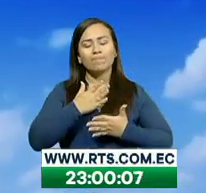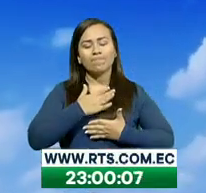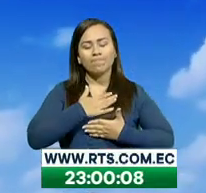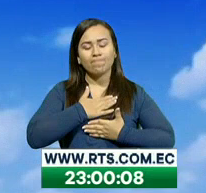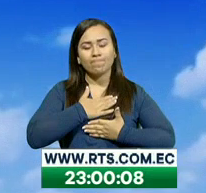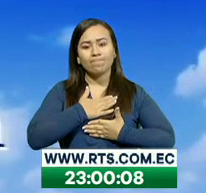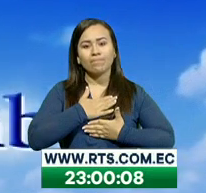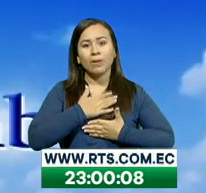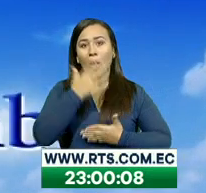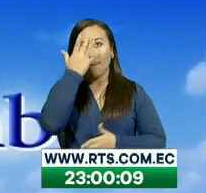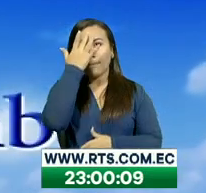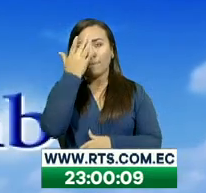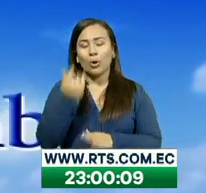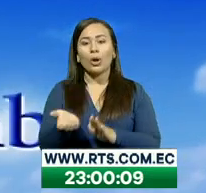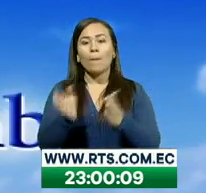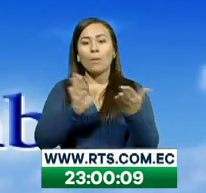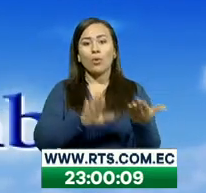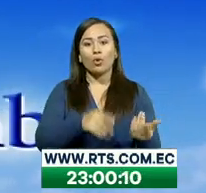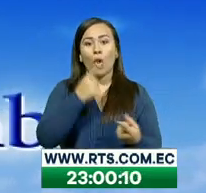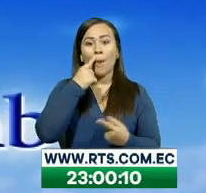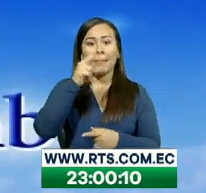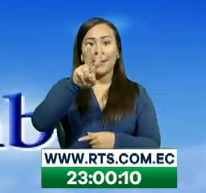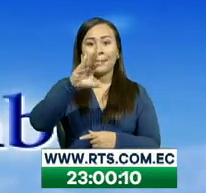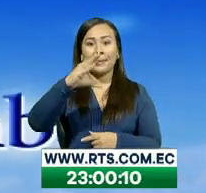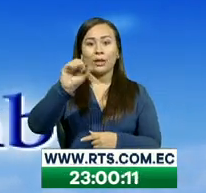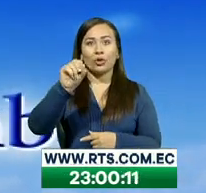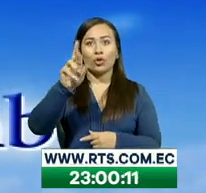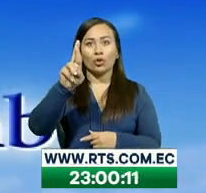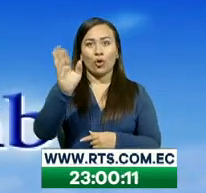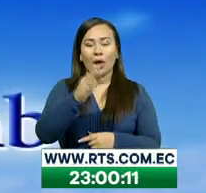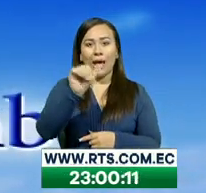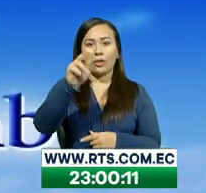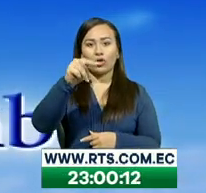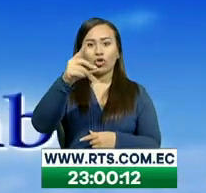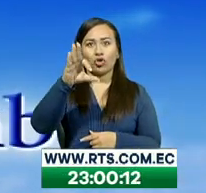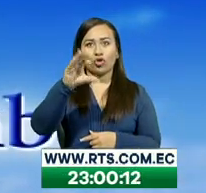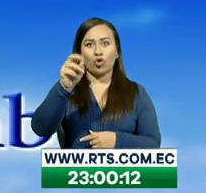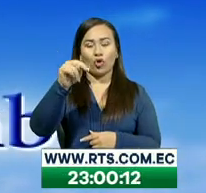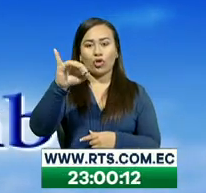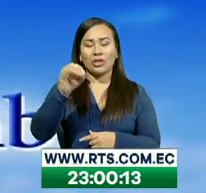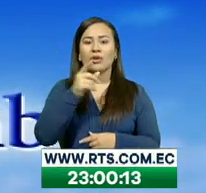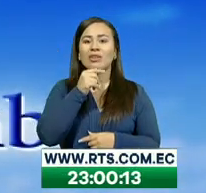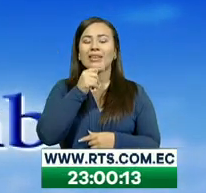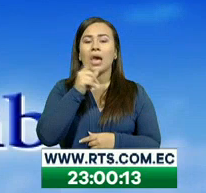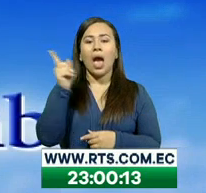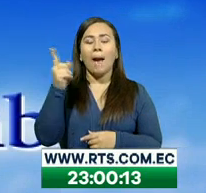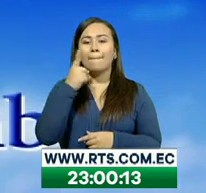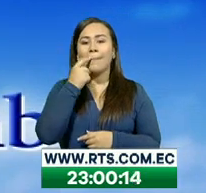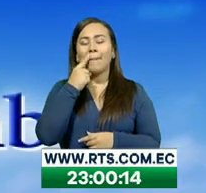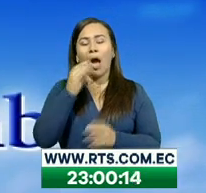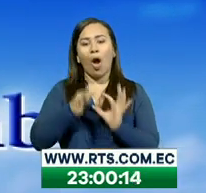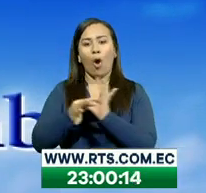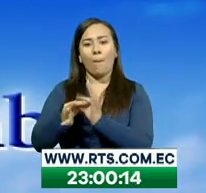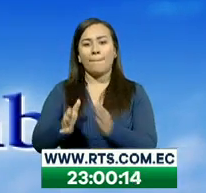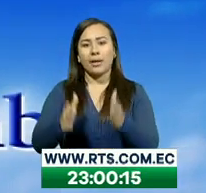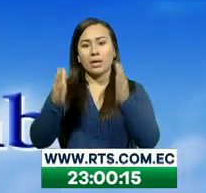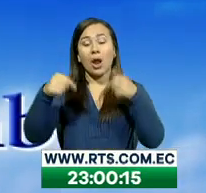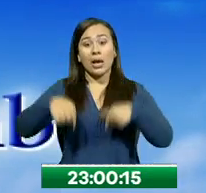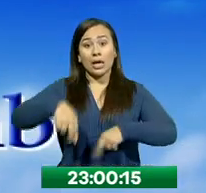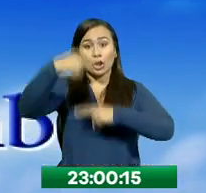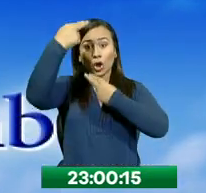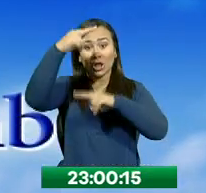pesar, porque ha fallecido el señor Víctor Antonio Ordóñez. RTS y quienes hacemos la